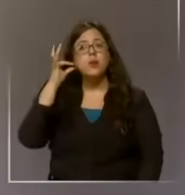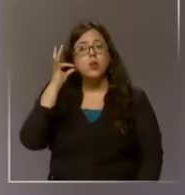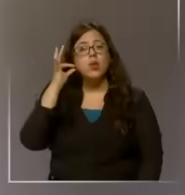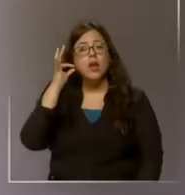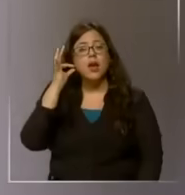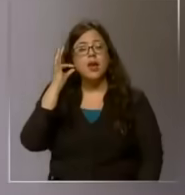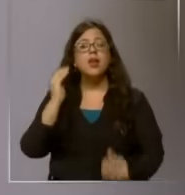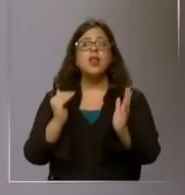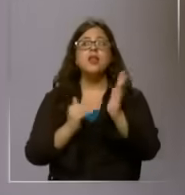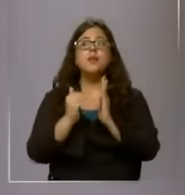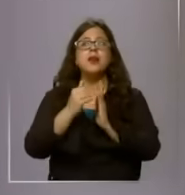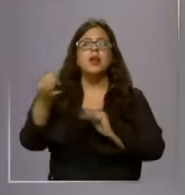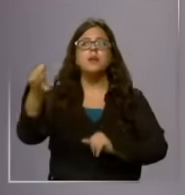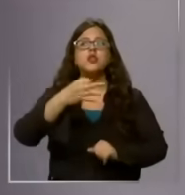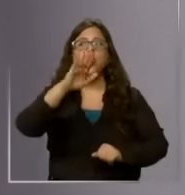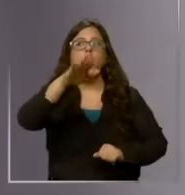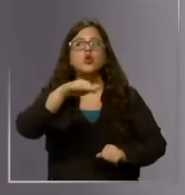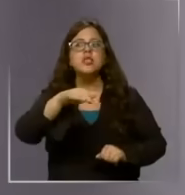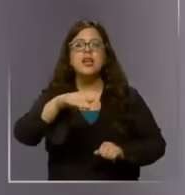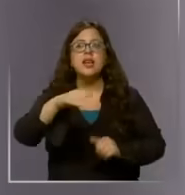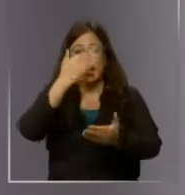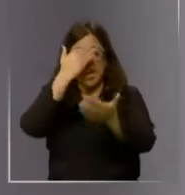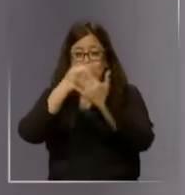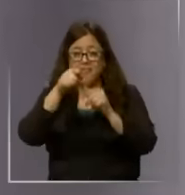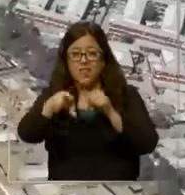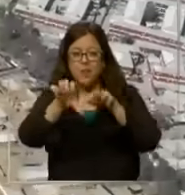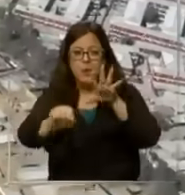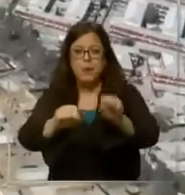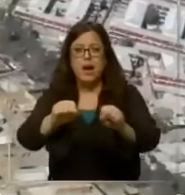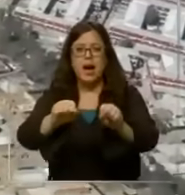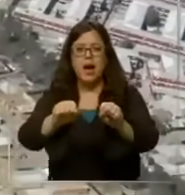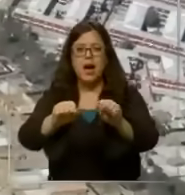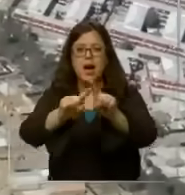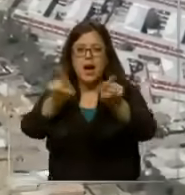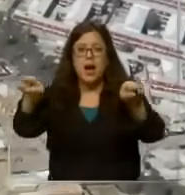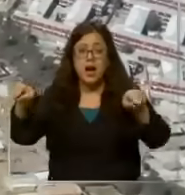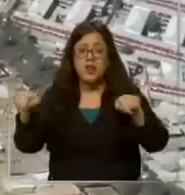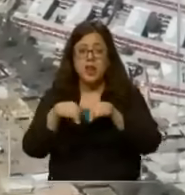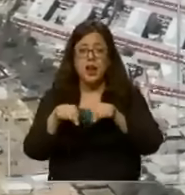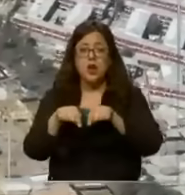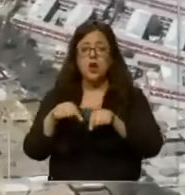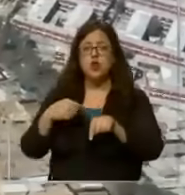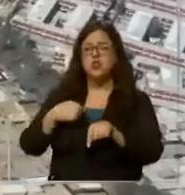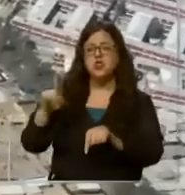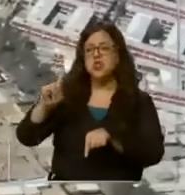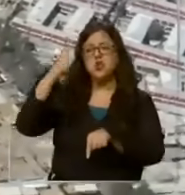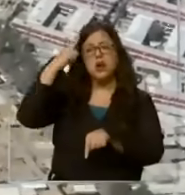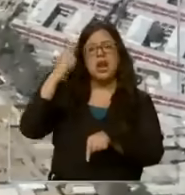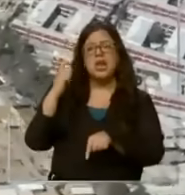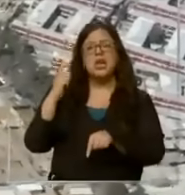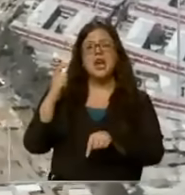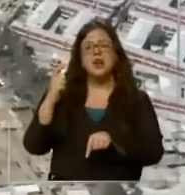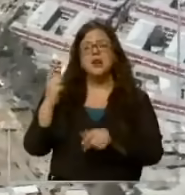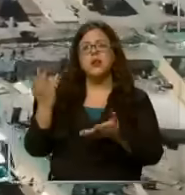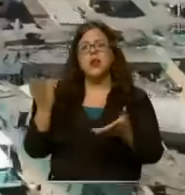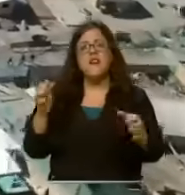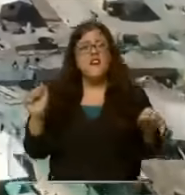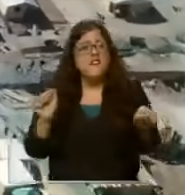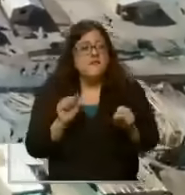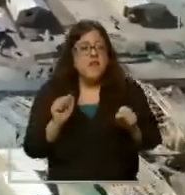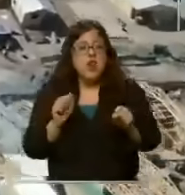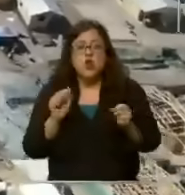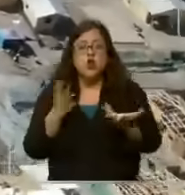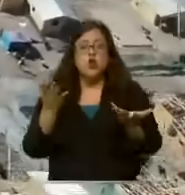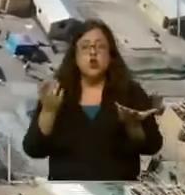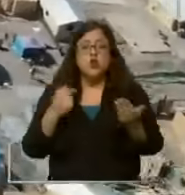los departamentos me dice, tía nena, al frente se están tomando los terrenos. No le creí, pues yo estaba pleno, o sea, no hacía frío, yo estaba